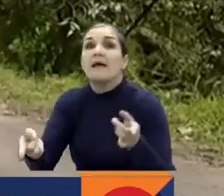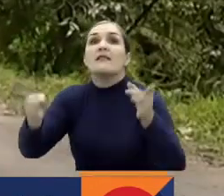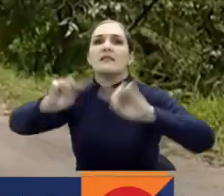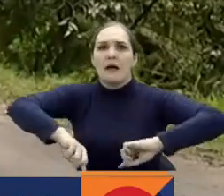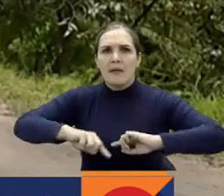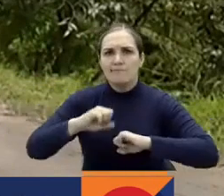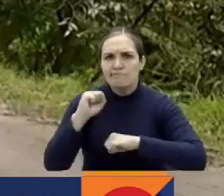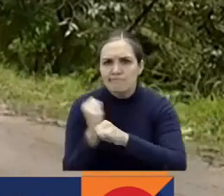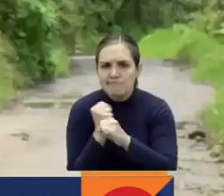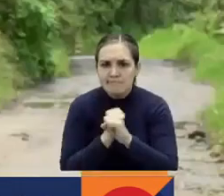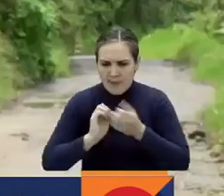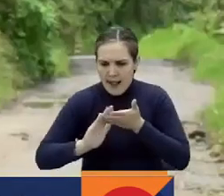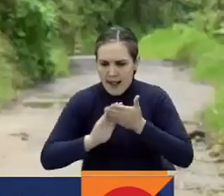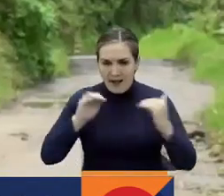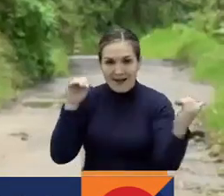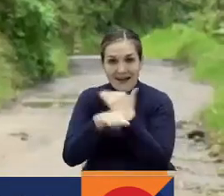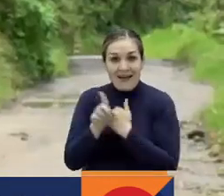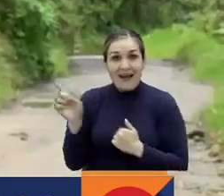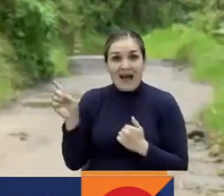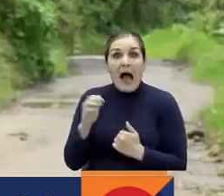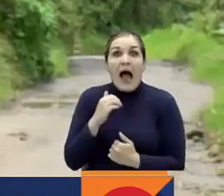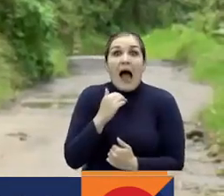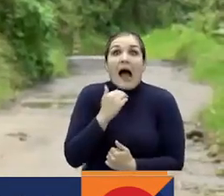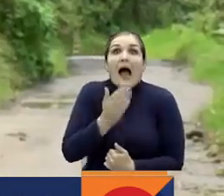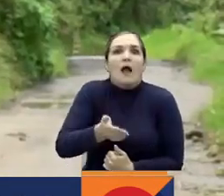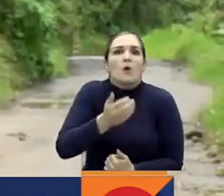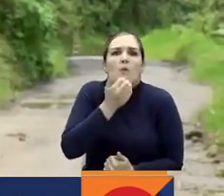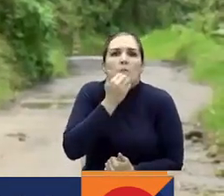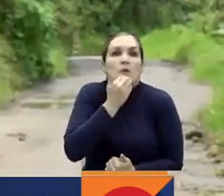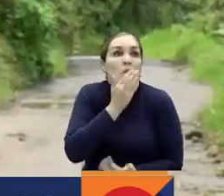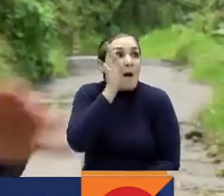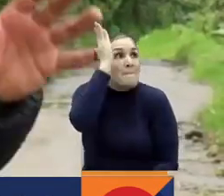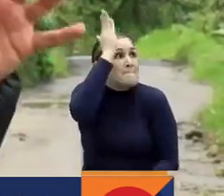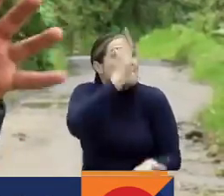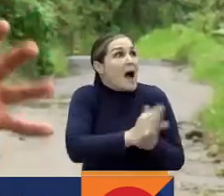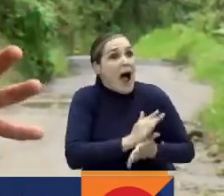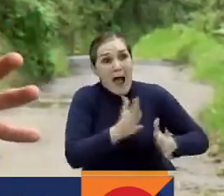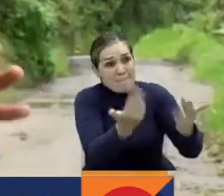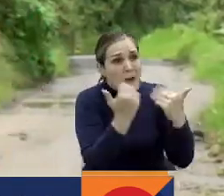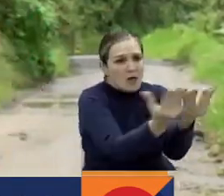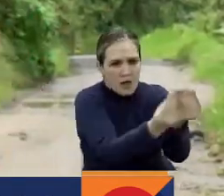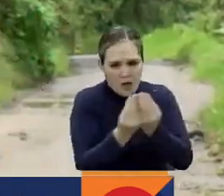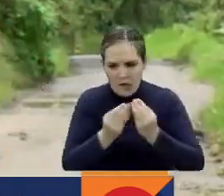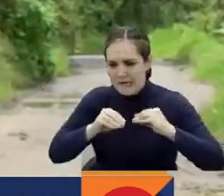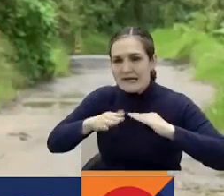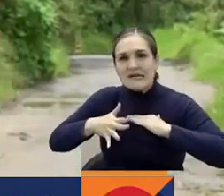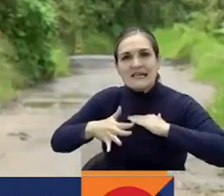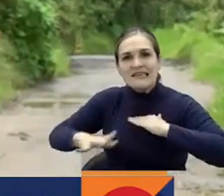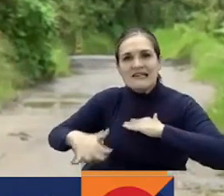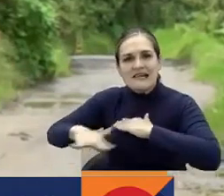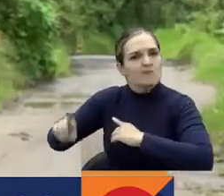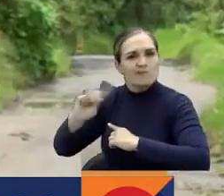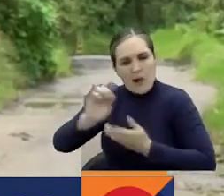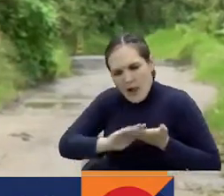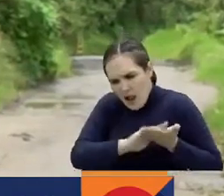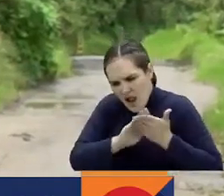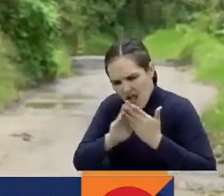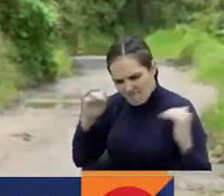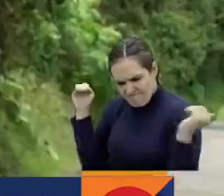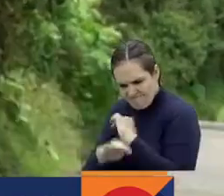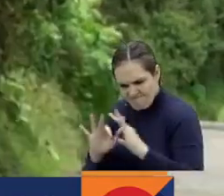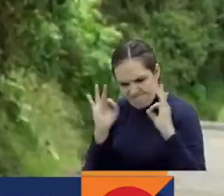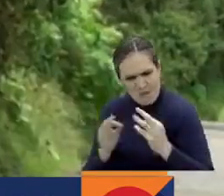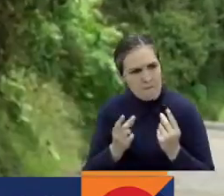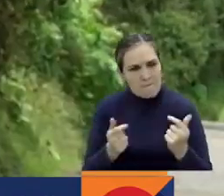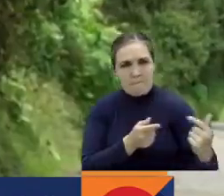arreglar esta vía porque llegado el caso de tener que hacer una evacuación de emergencia, es importante que estos corredores veredales estén de la mejor